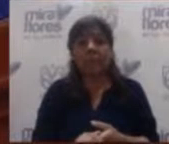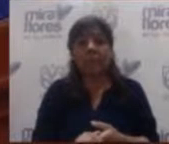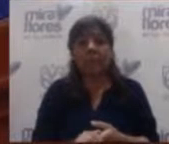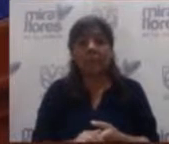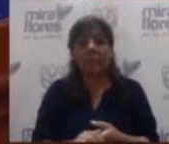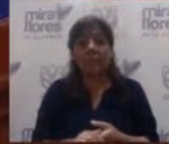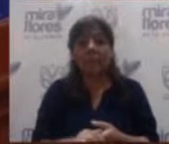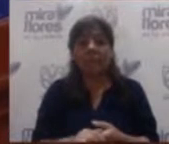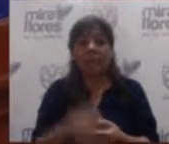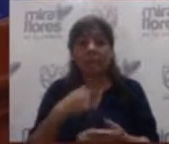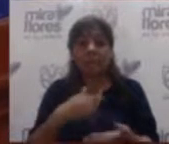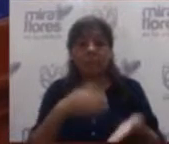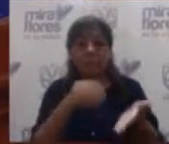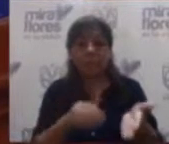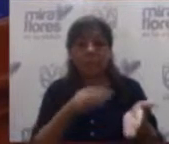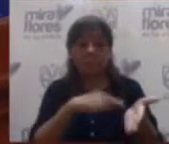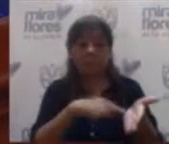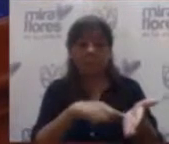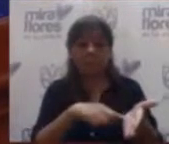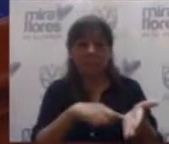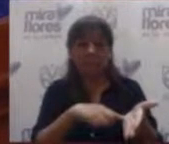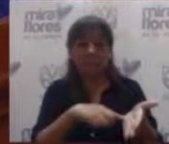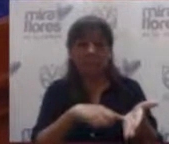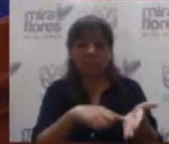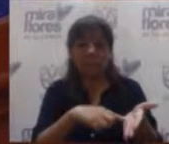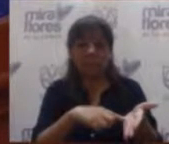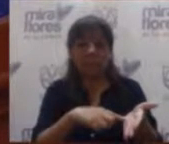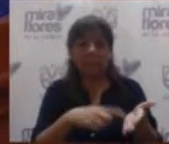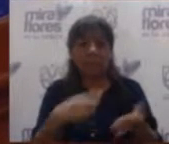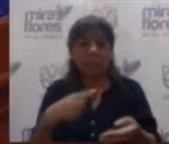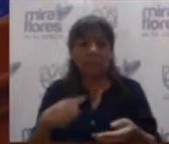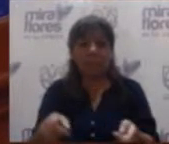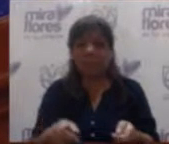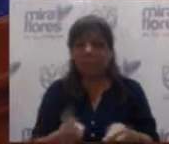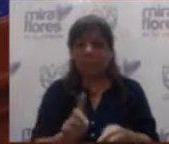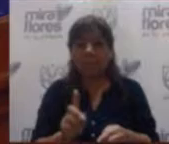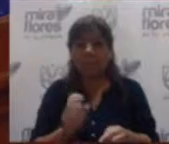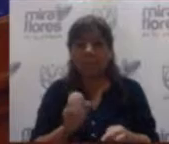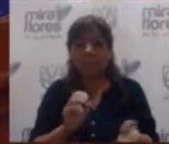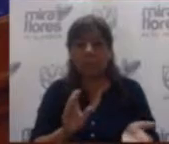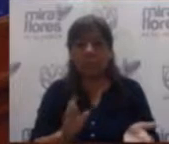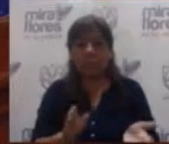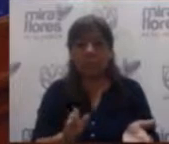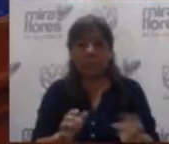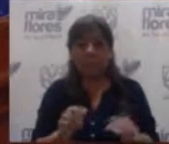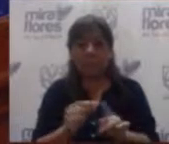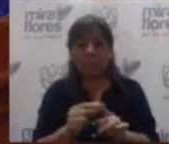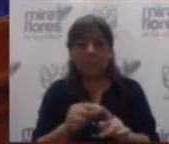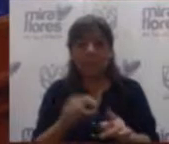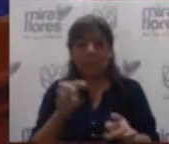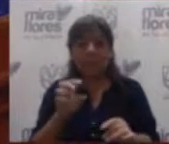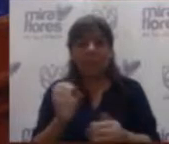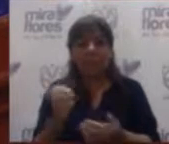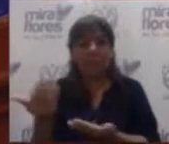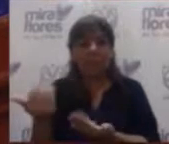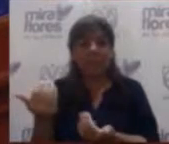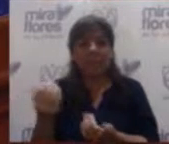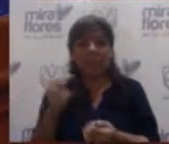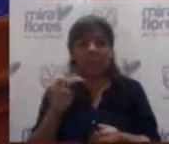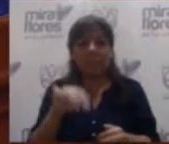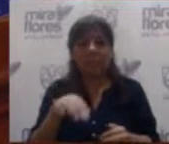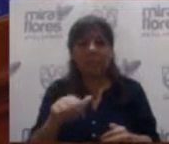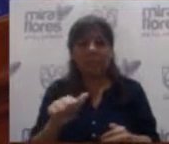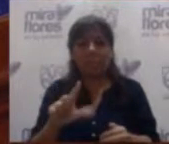se pone acá en España y Málaga, y yo no dije en ningún momento y Málaga, dije en España, Málaga, hay una coma y